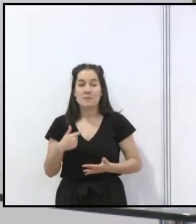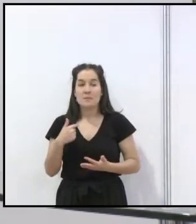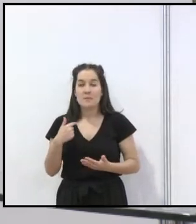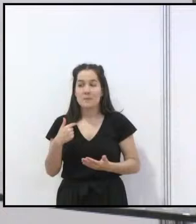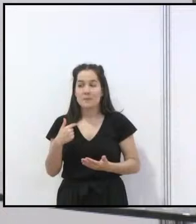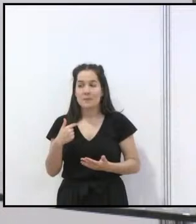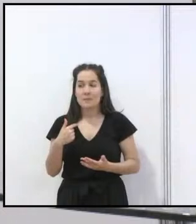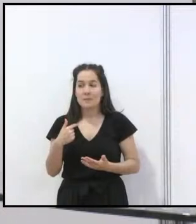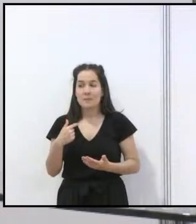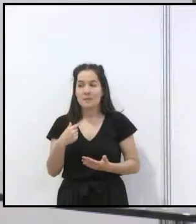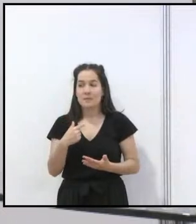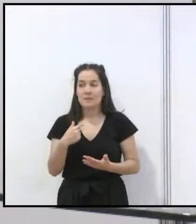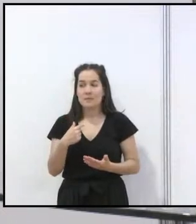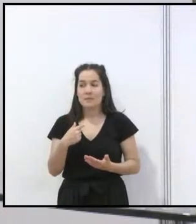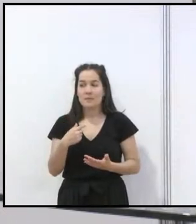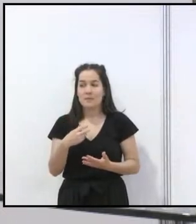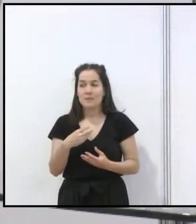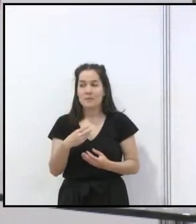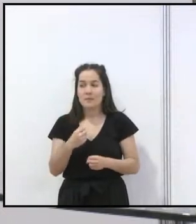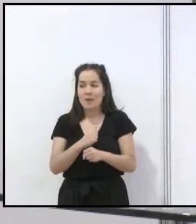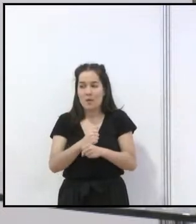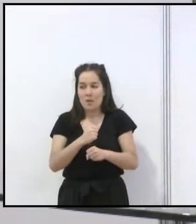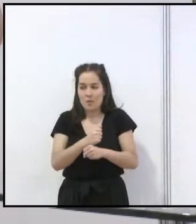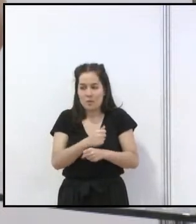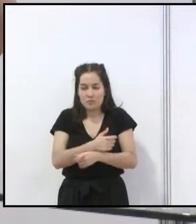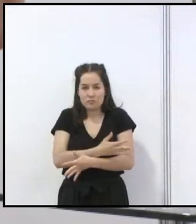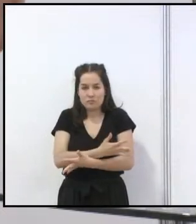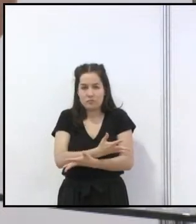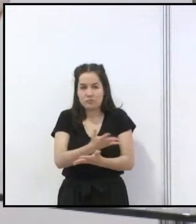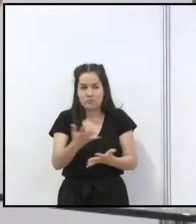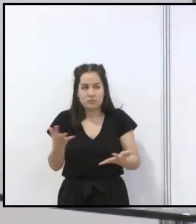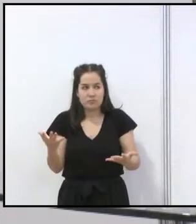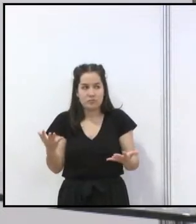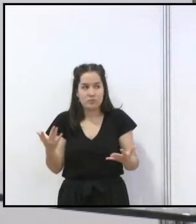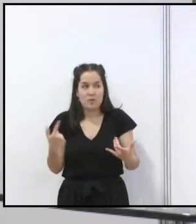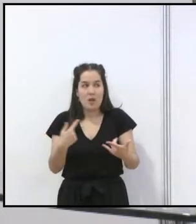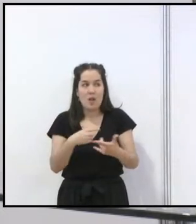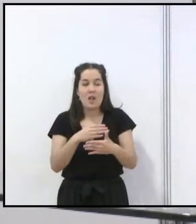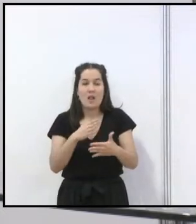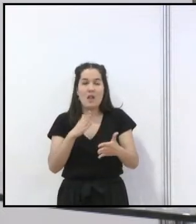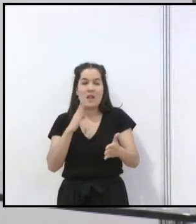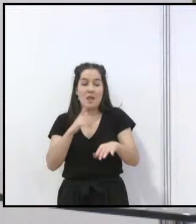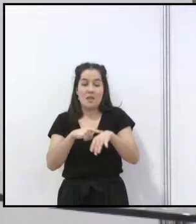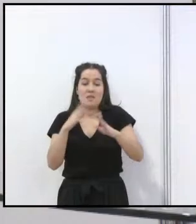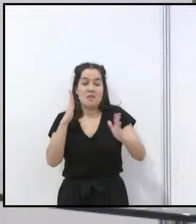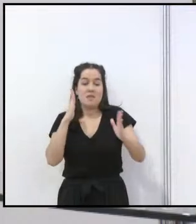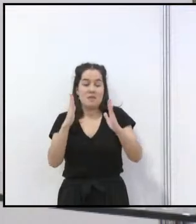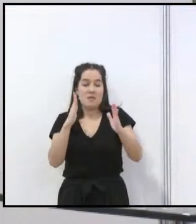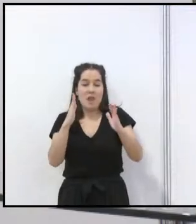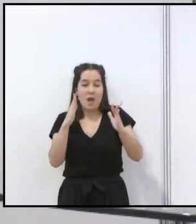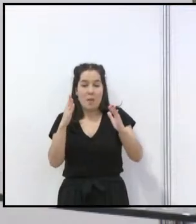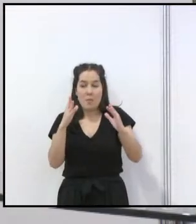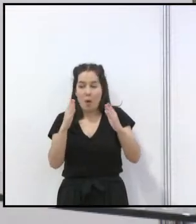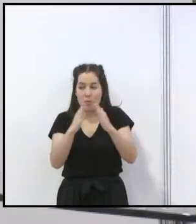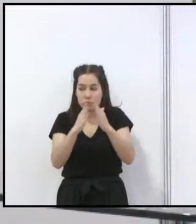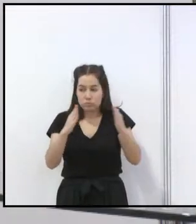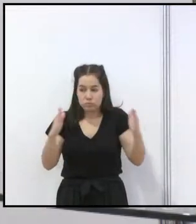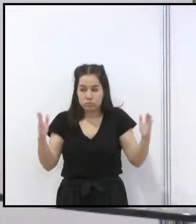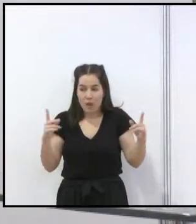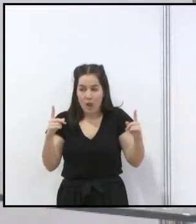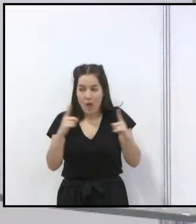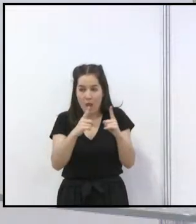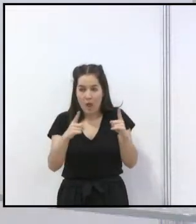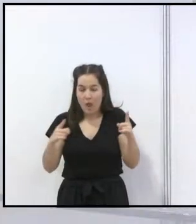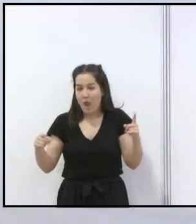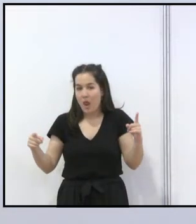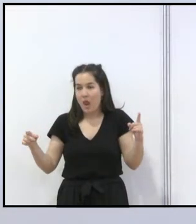un espectro amplio de muchas cosas que suceden en un periodo de tiempo muy, muy amplio, siempre en una misma cueva.